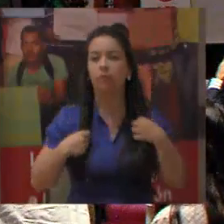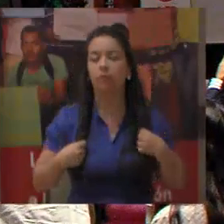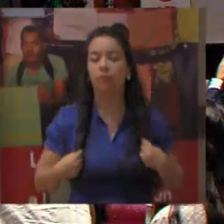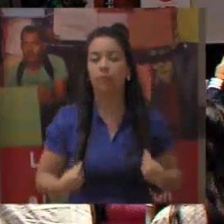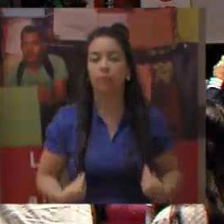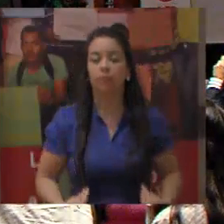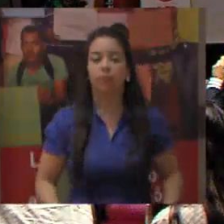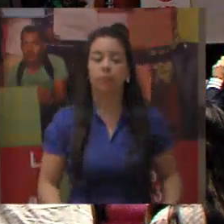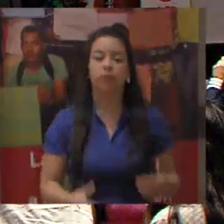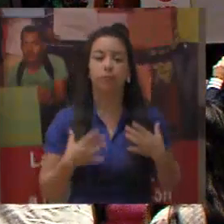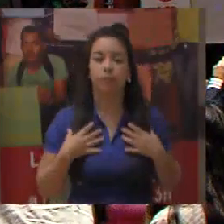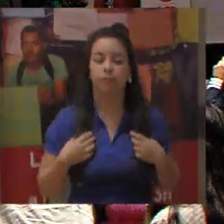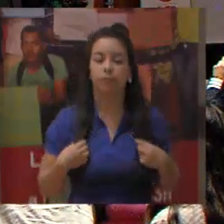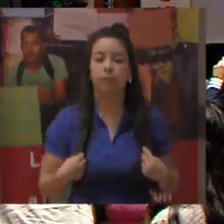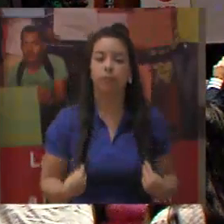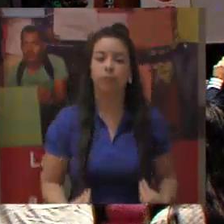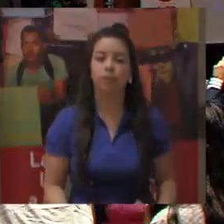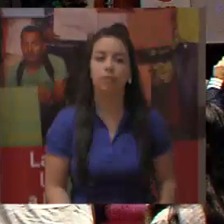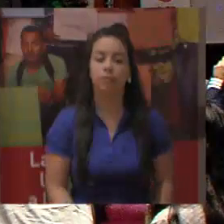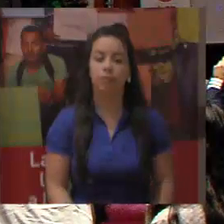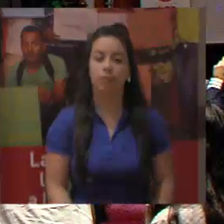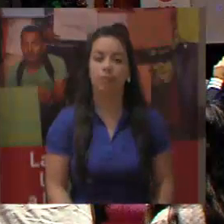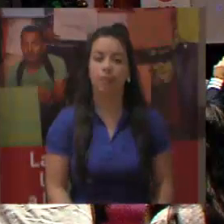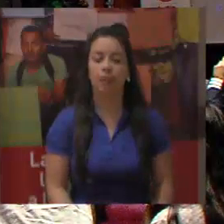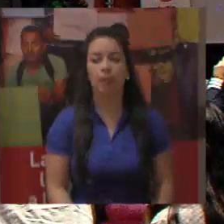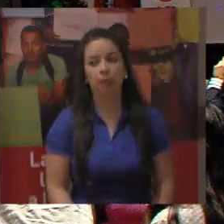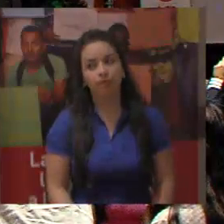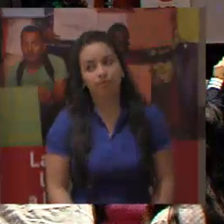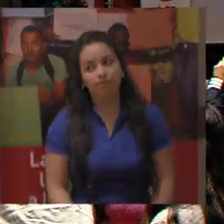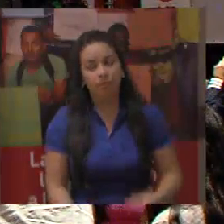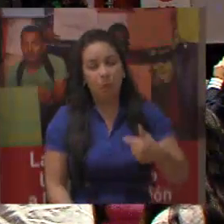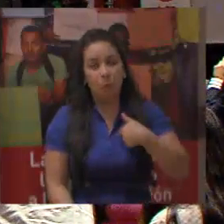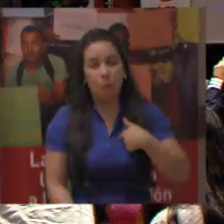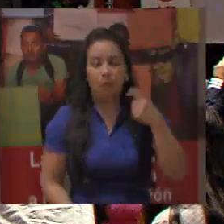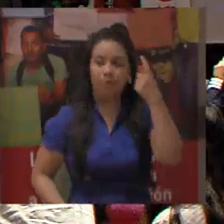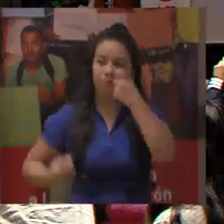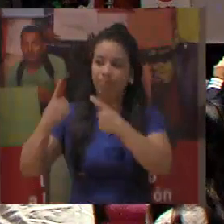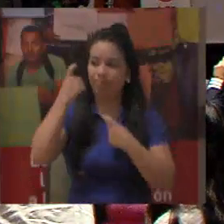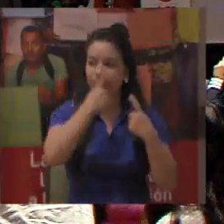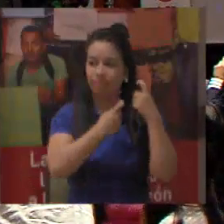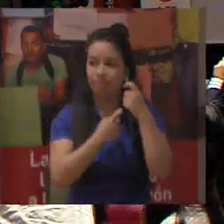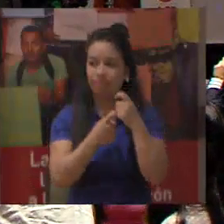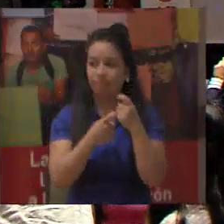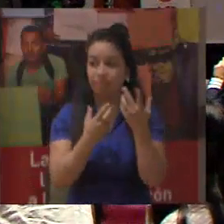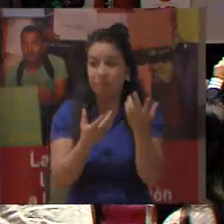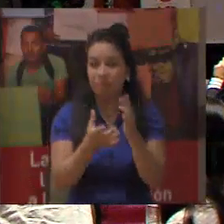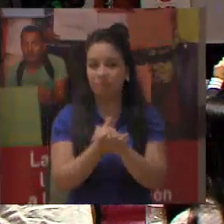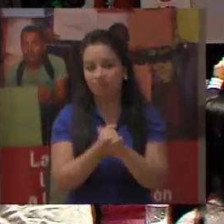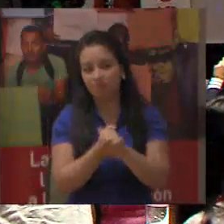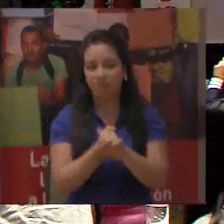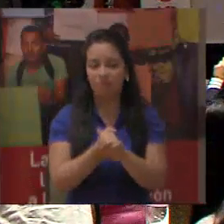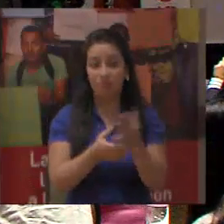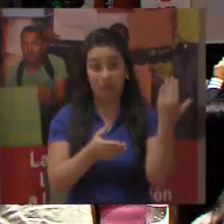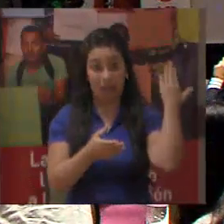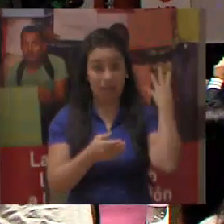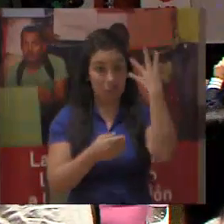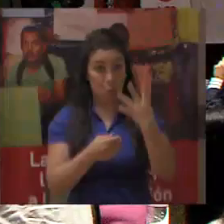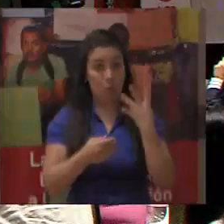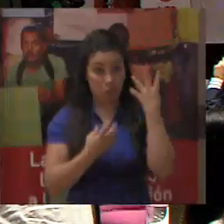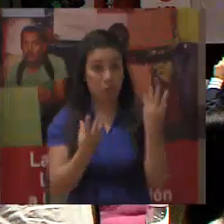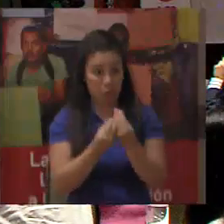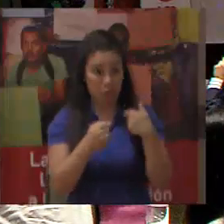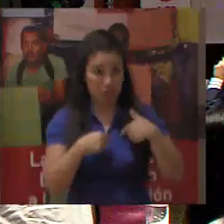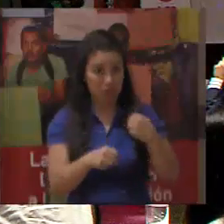Bueno, no, yo creo que aquí hay muchos mensajes. Uno, y más allá de yo haber hecho parte de ese equipo de trabajo durante